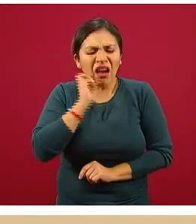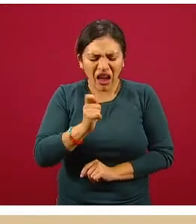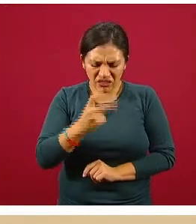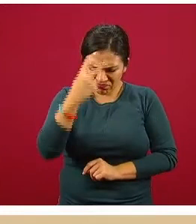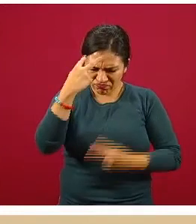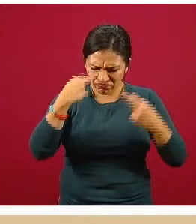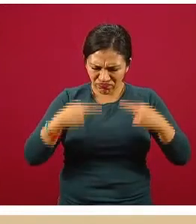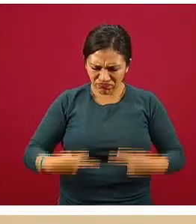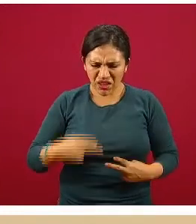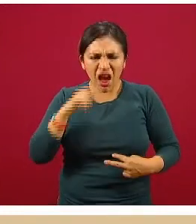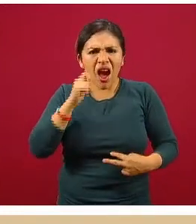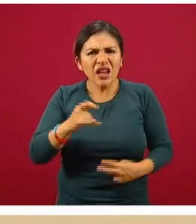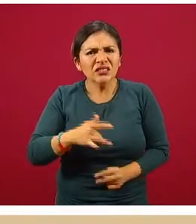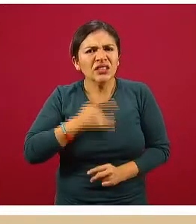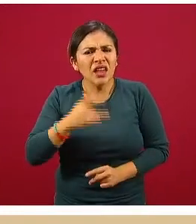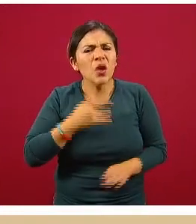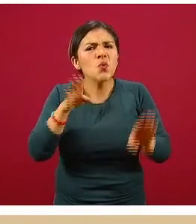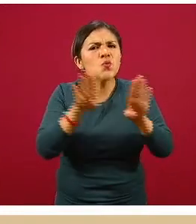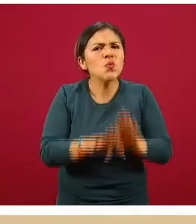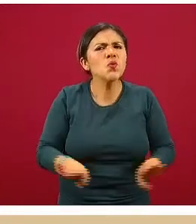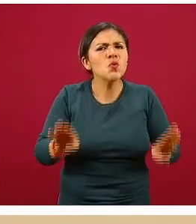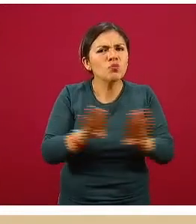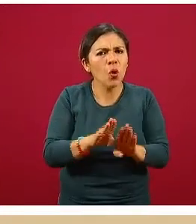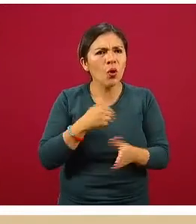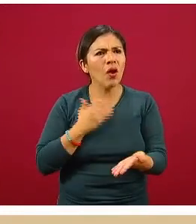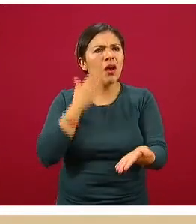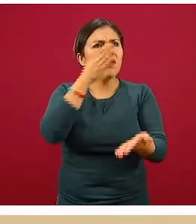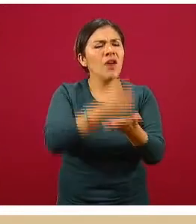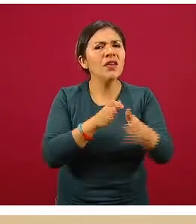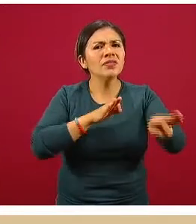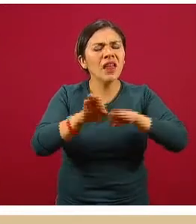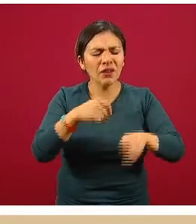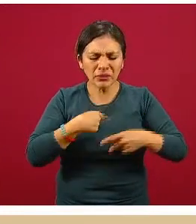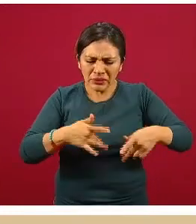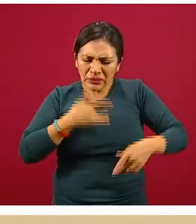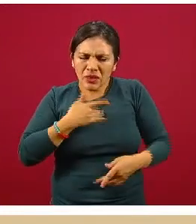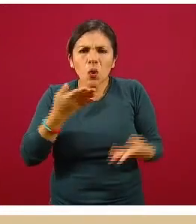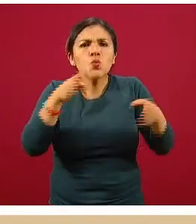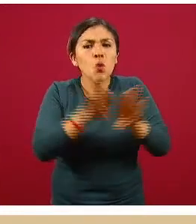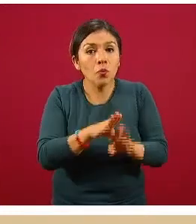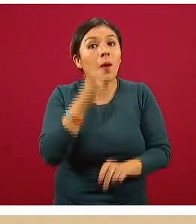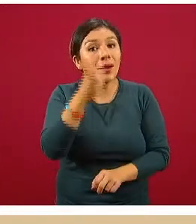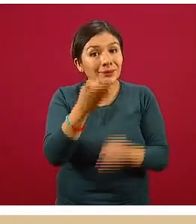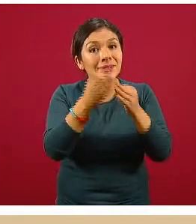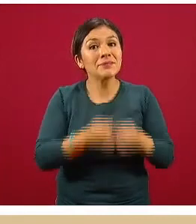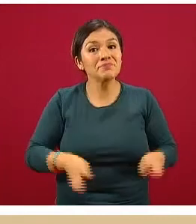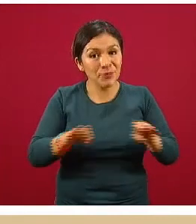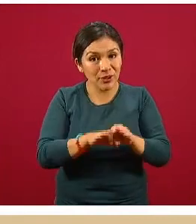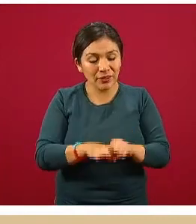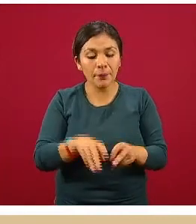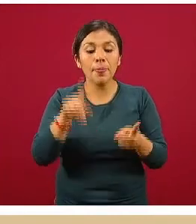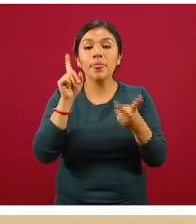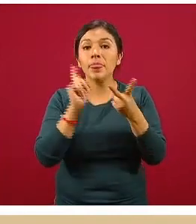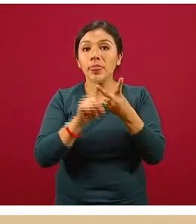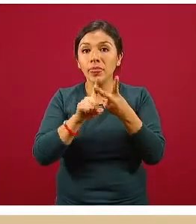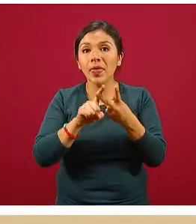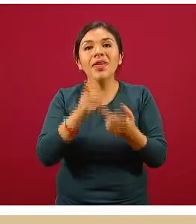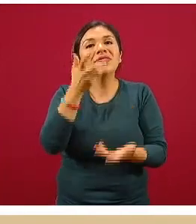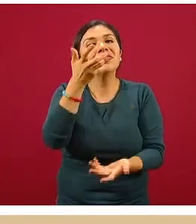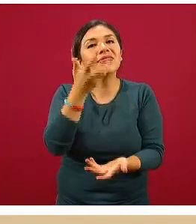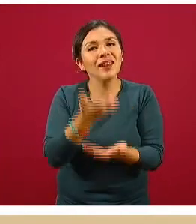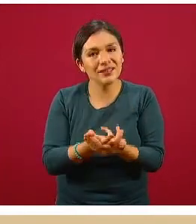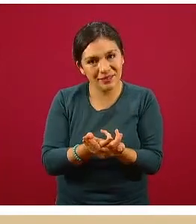de cómo nos sentimos en el ambiente de trabajo. Es muy importante. 2,